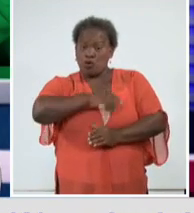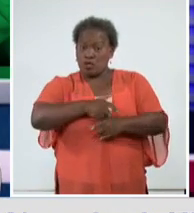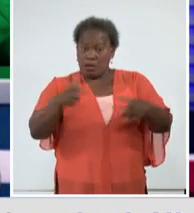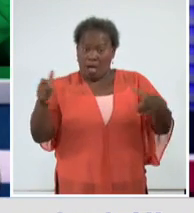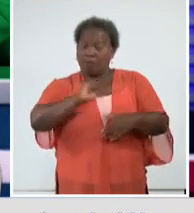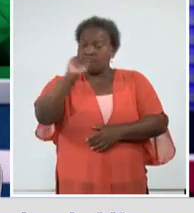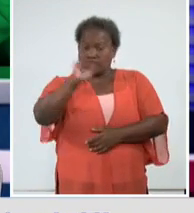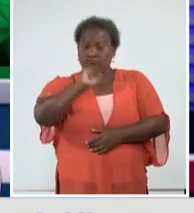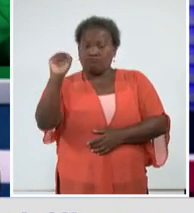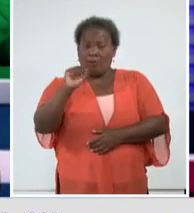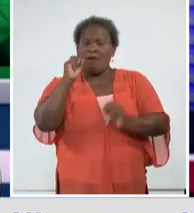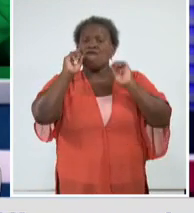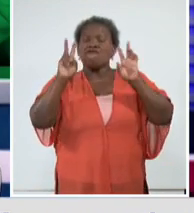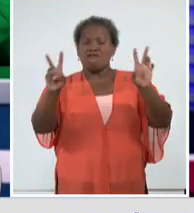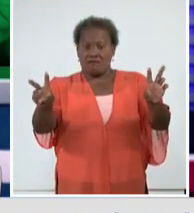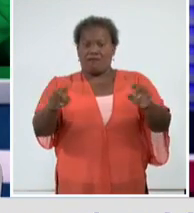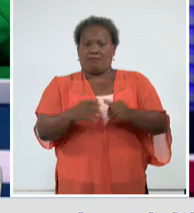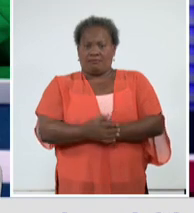la supervivencia es el